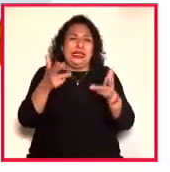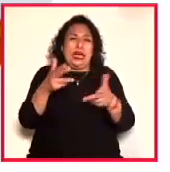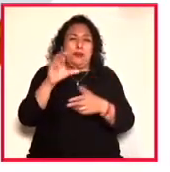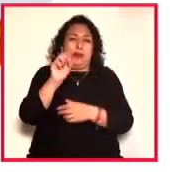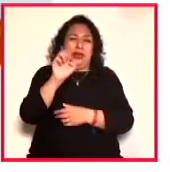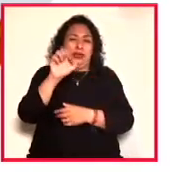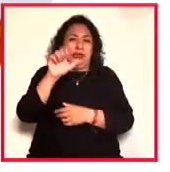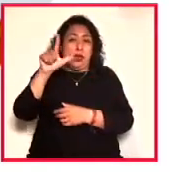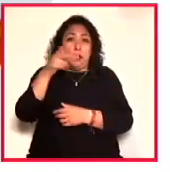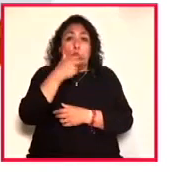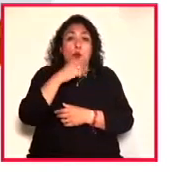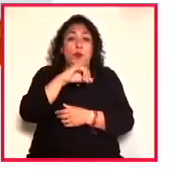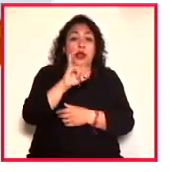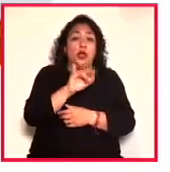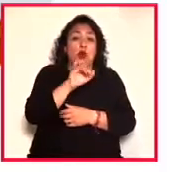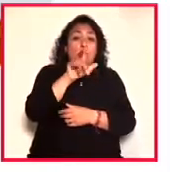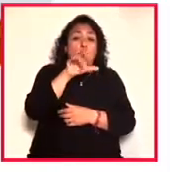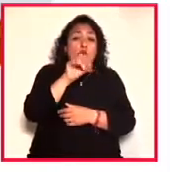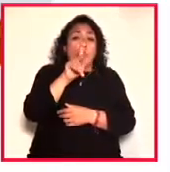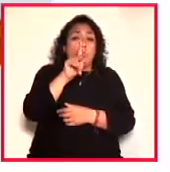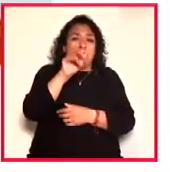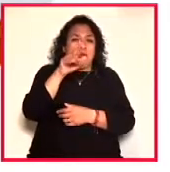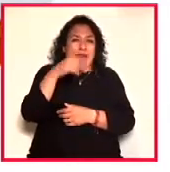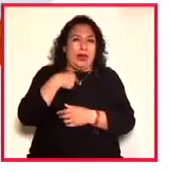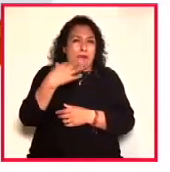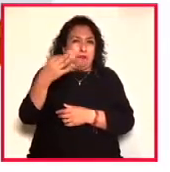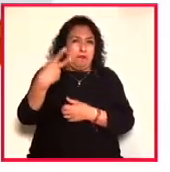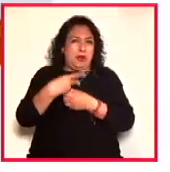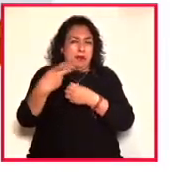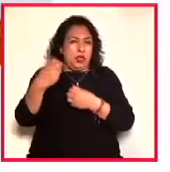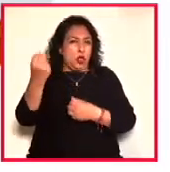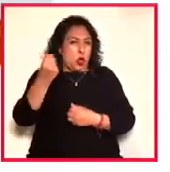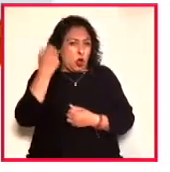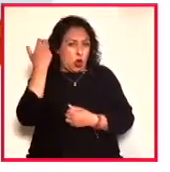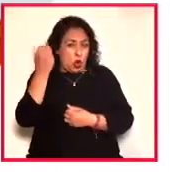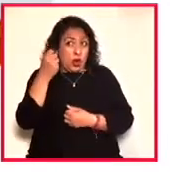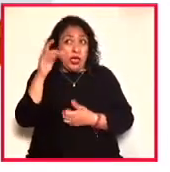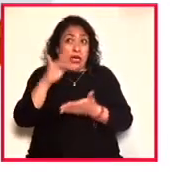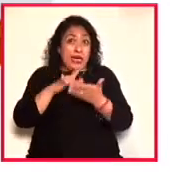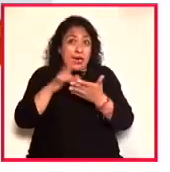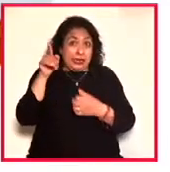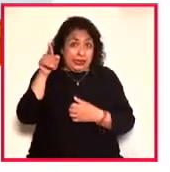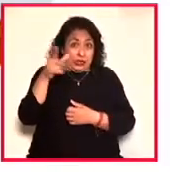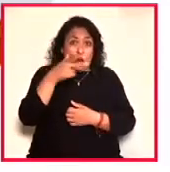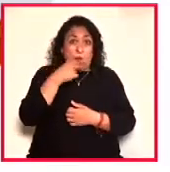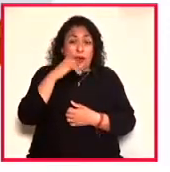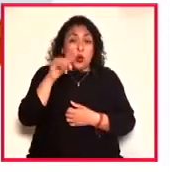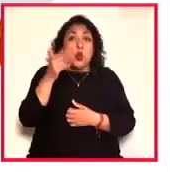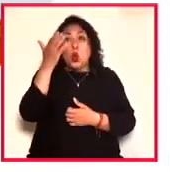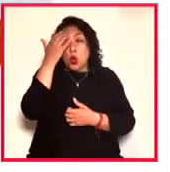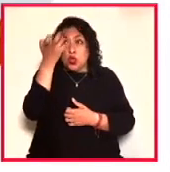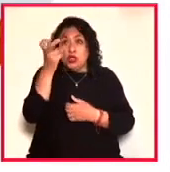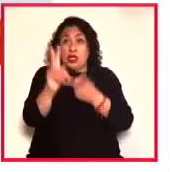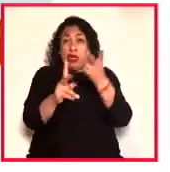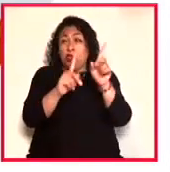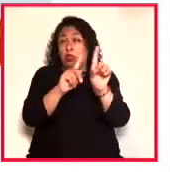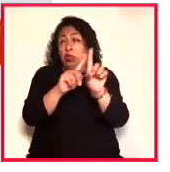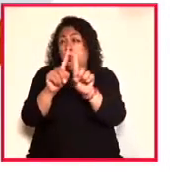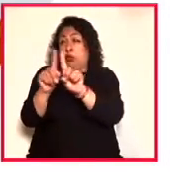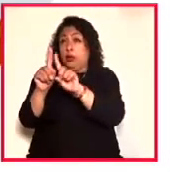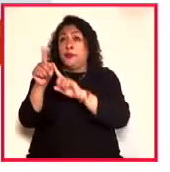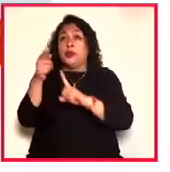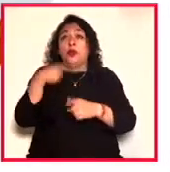fue el maestro que me invitó a un congreso y que gracias a él conocí toda aquella vegetación. Entonces la he